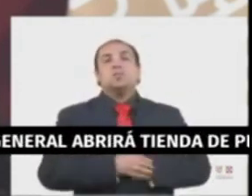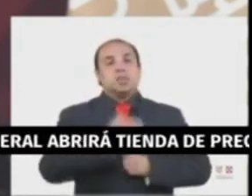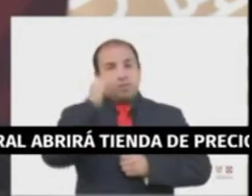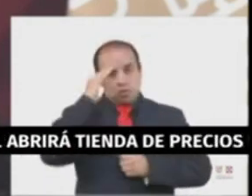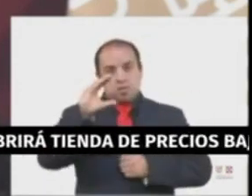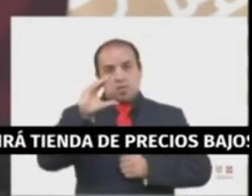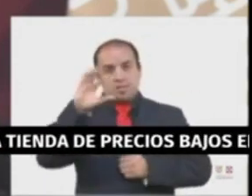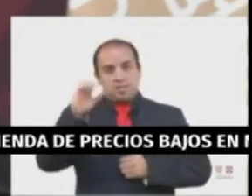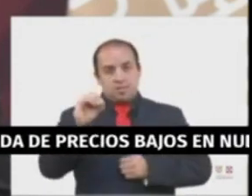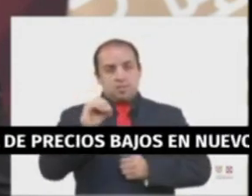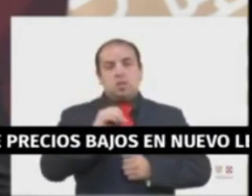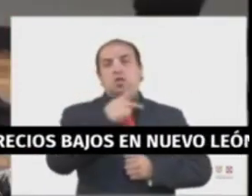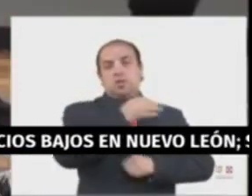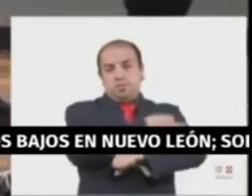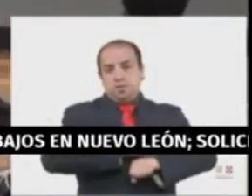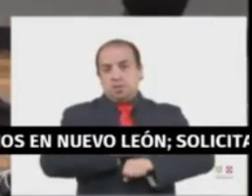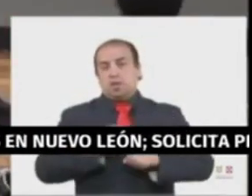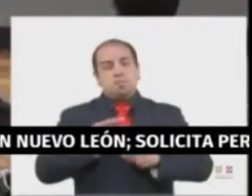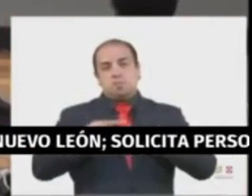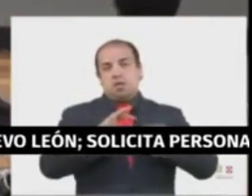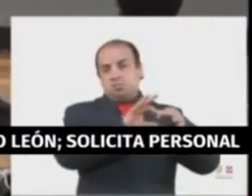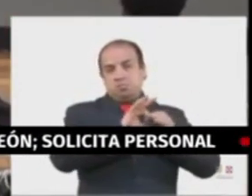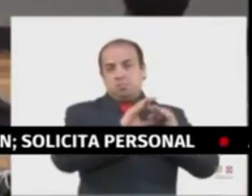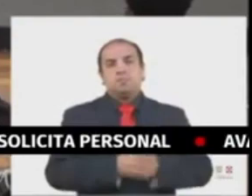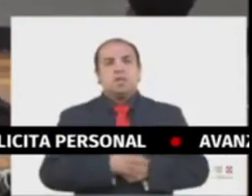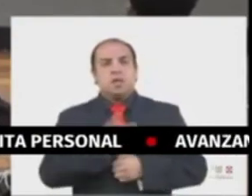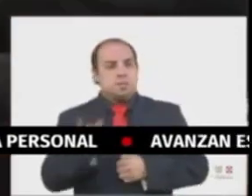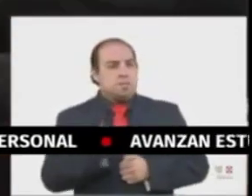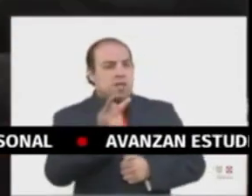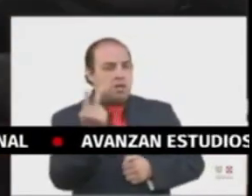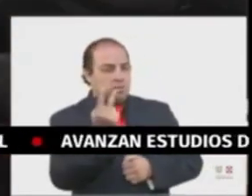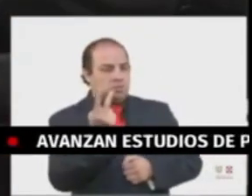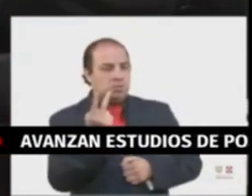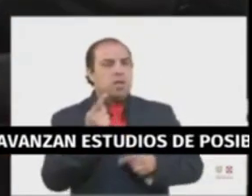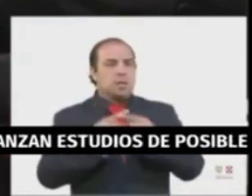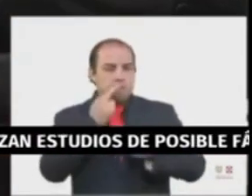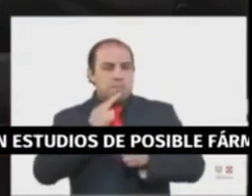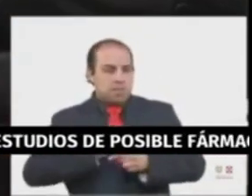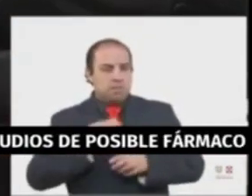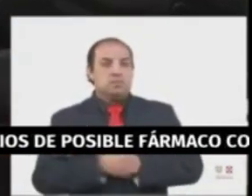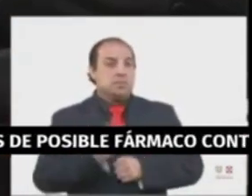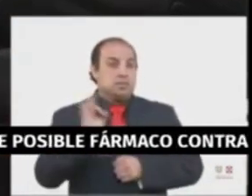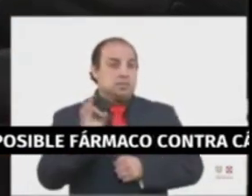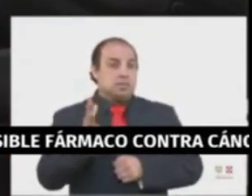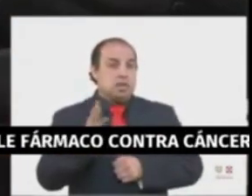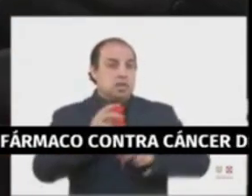y su familia y obviamente colaboradores. Por último les preguntaría a ambos, no sé quién me quiera responder, ¿podemos estar hablando de un hecho